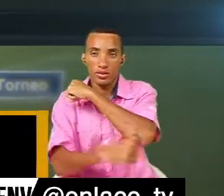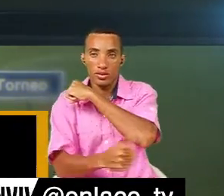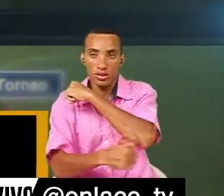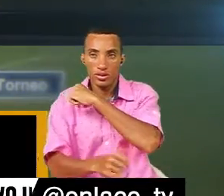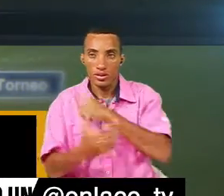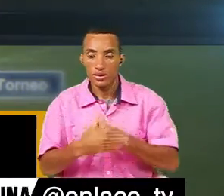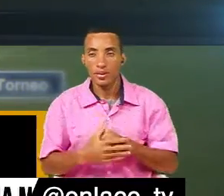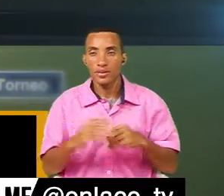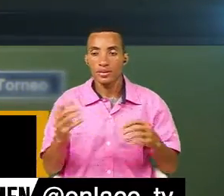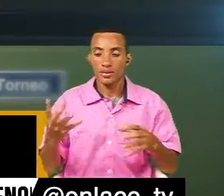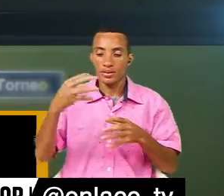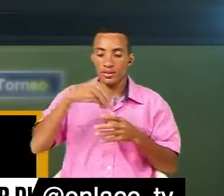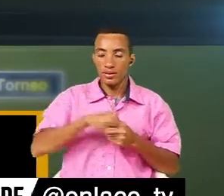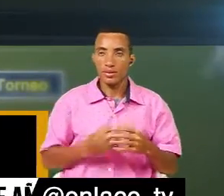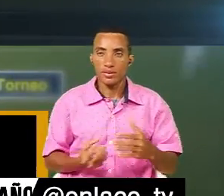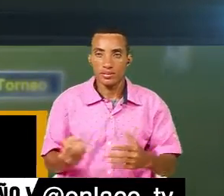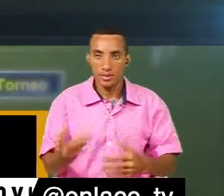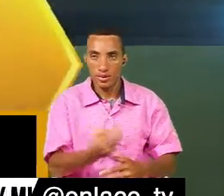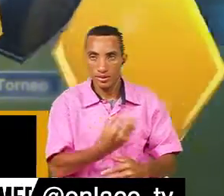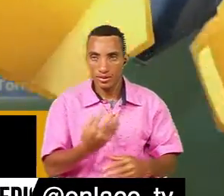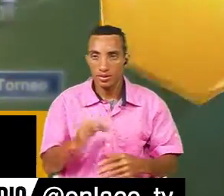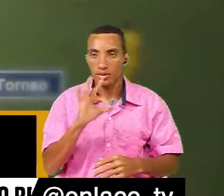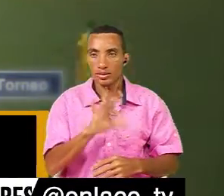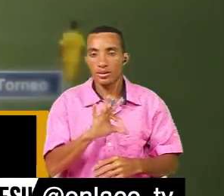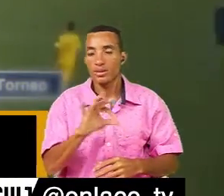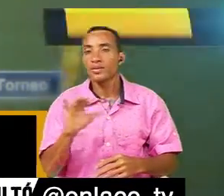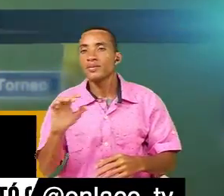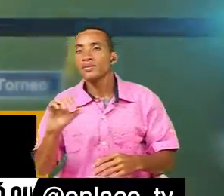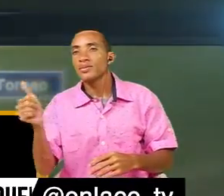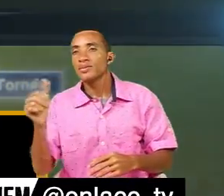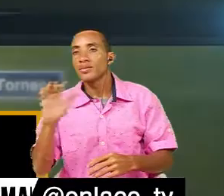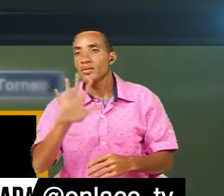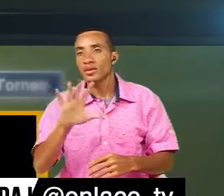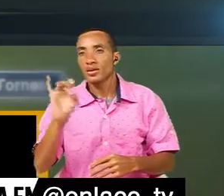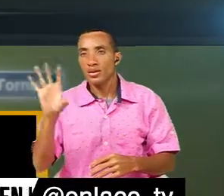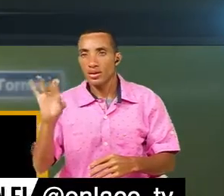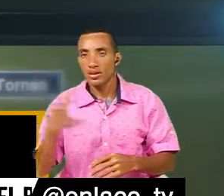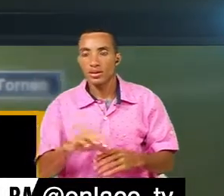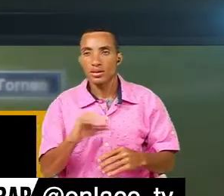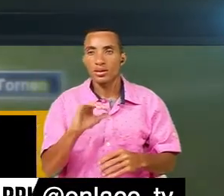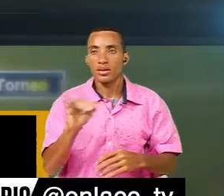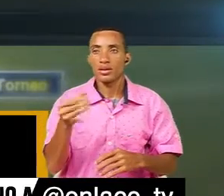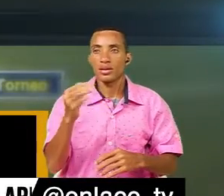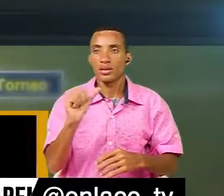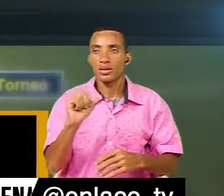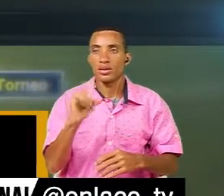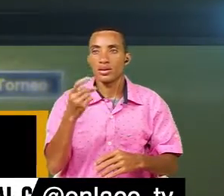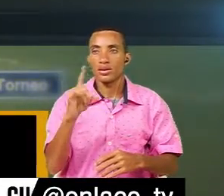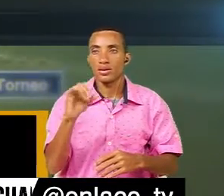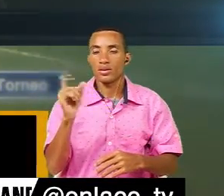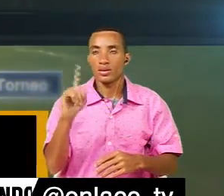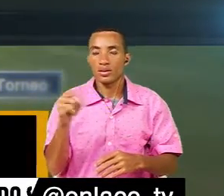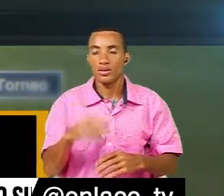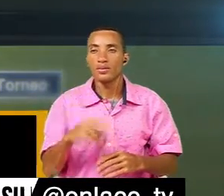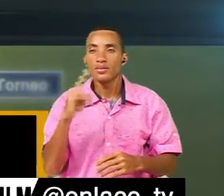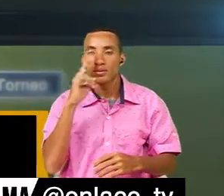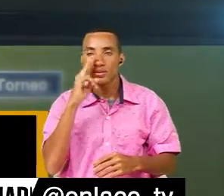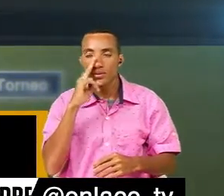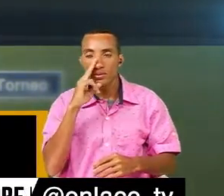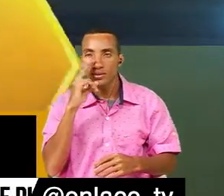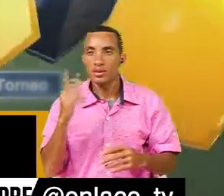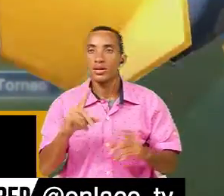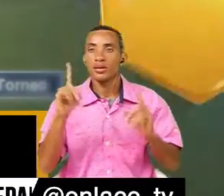Deportivo Pasto a las 3 y 15 de la tarde. Le siguen a las 5 y 15 de la tarde los Jaguares frente a Atlético Nacional en el Atanasio Girardot.